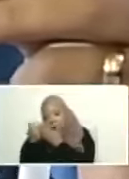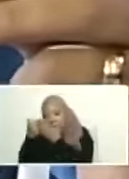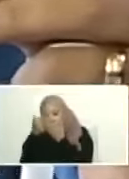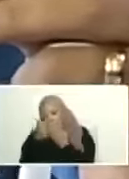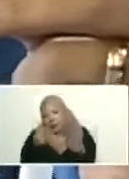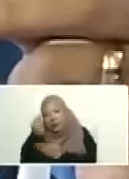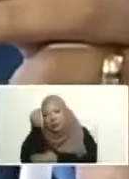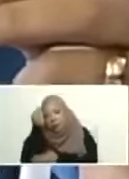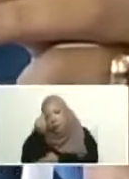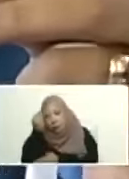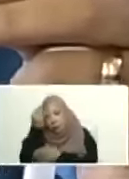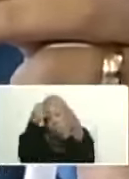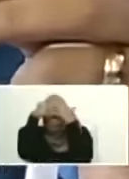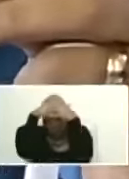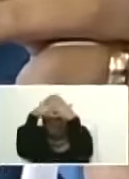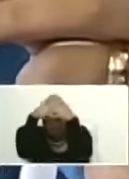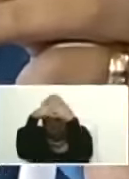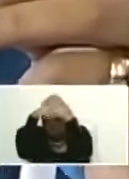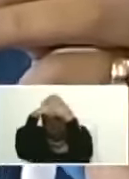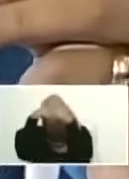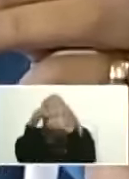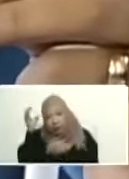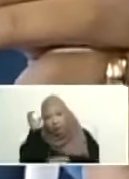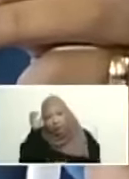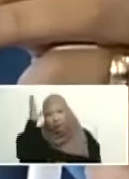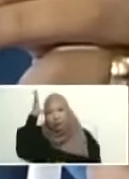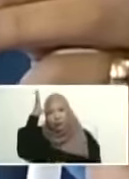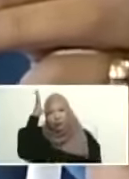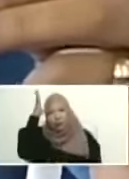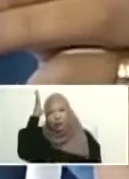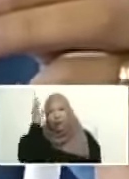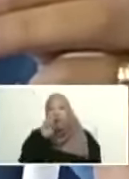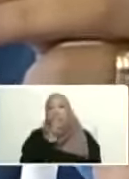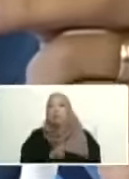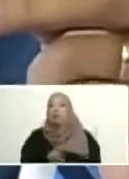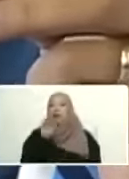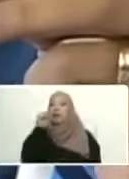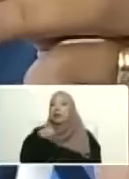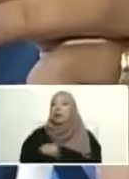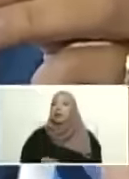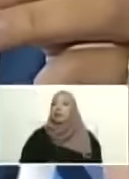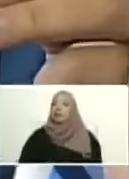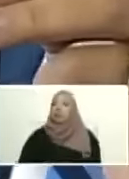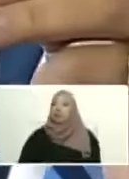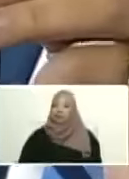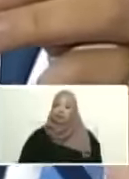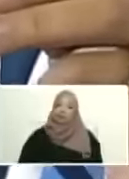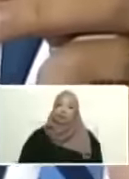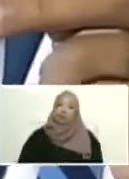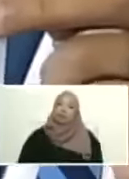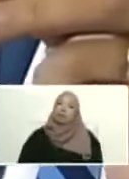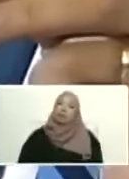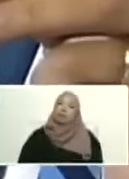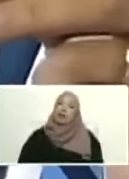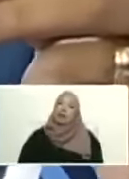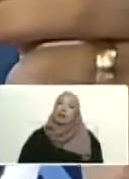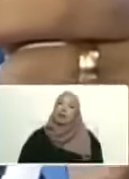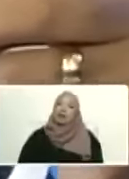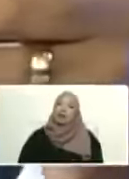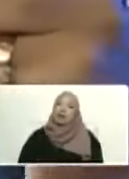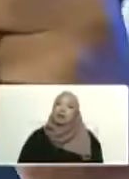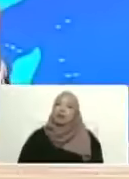digerirlas, procesarlas, macerarlas y contestarlas. Hay una